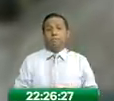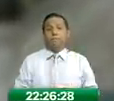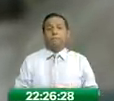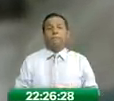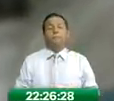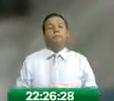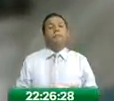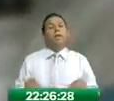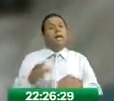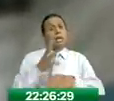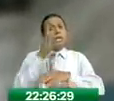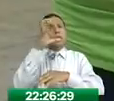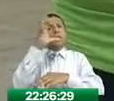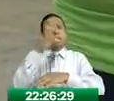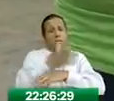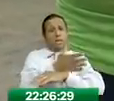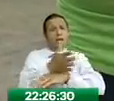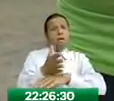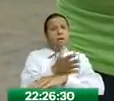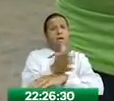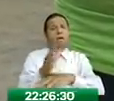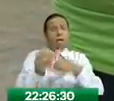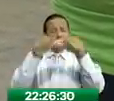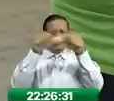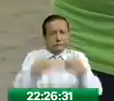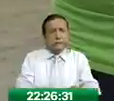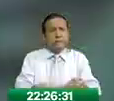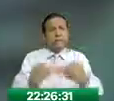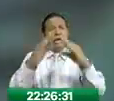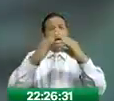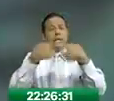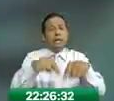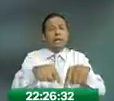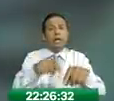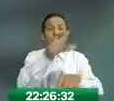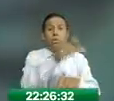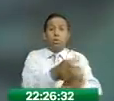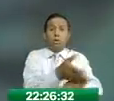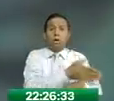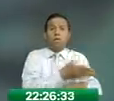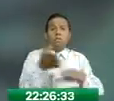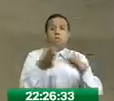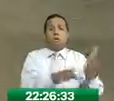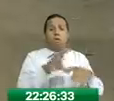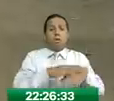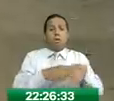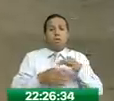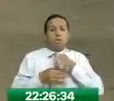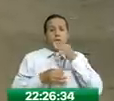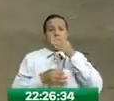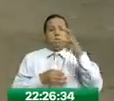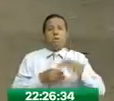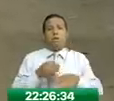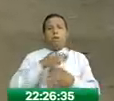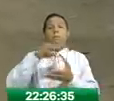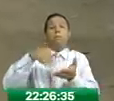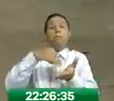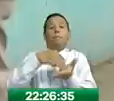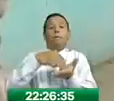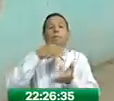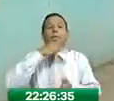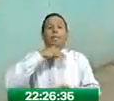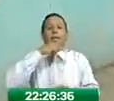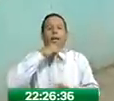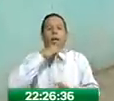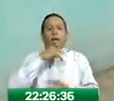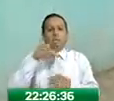Más de 15 horas pasó en la sala de una vivienda el cadáver de un hombre que murió por COVID-19 en Manta, provincia de Manabí. El hecho fue denunciado